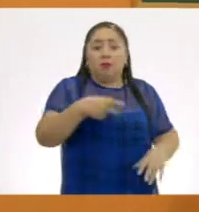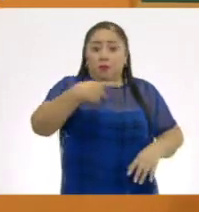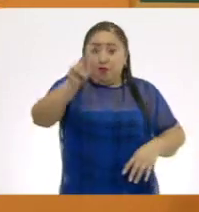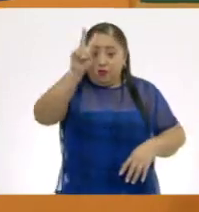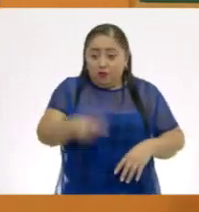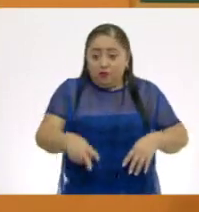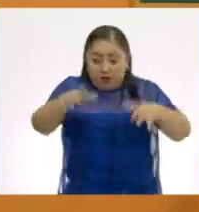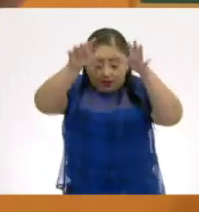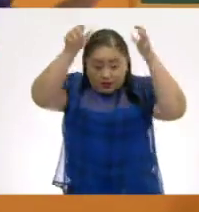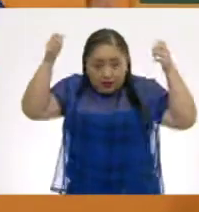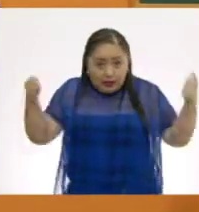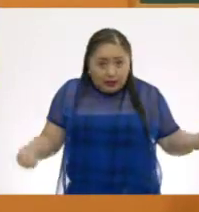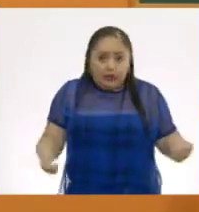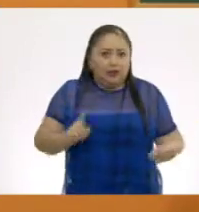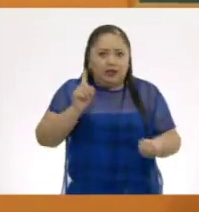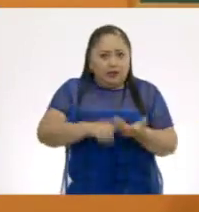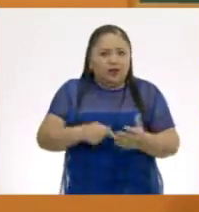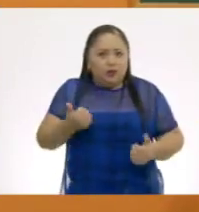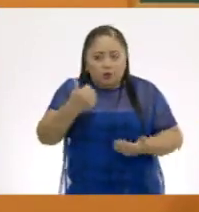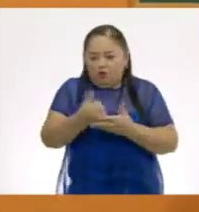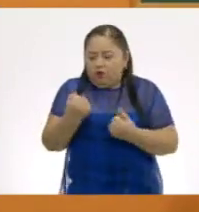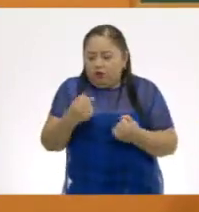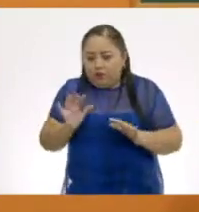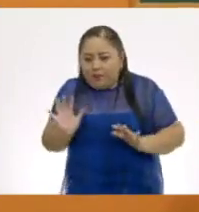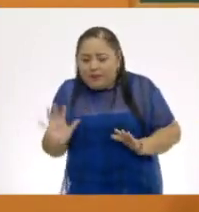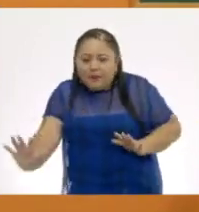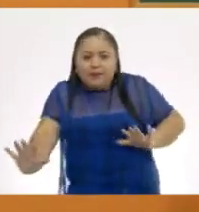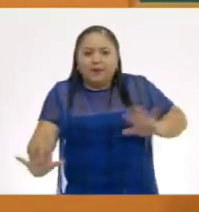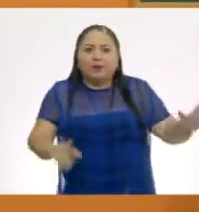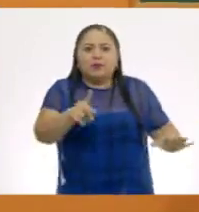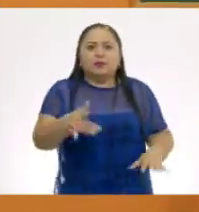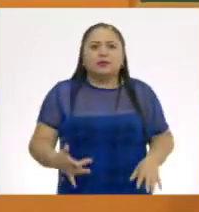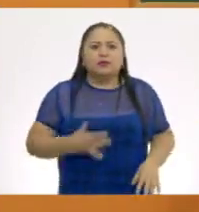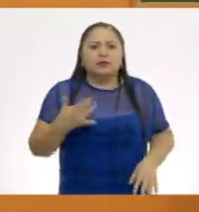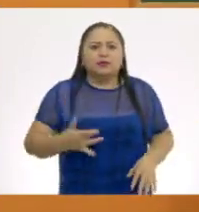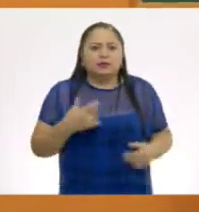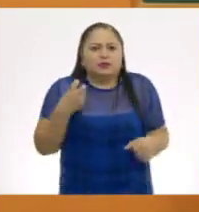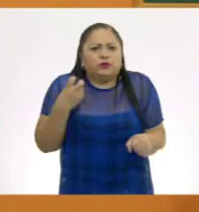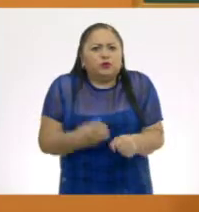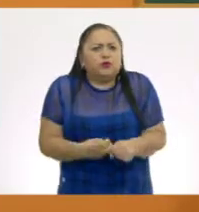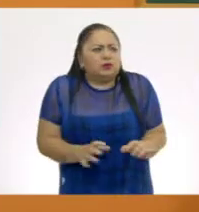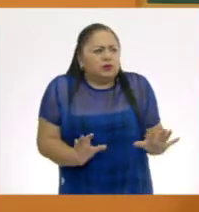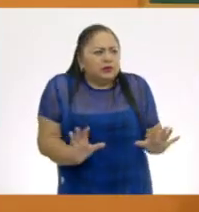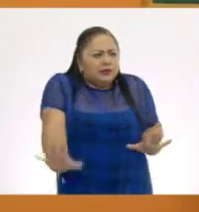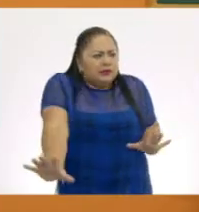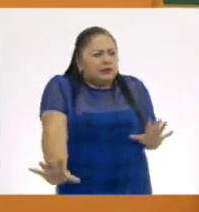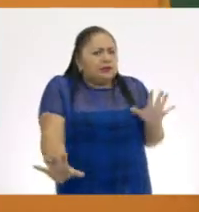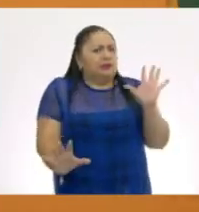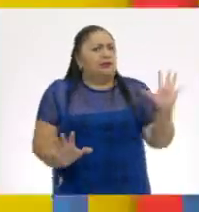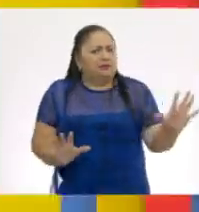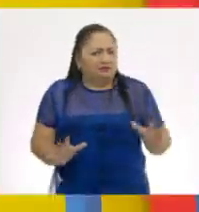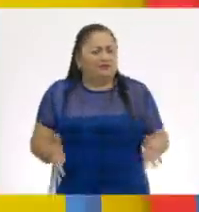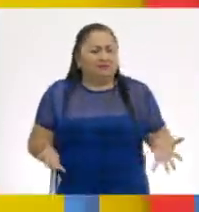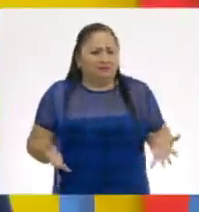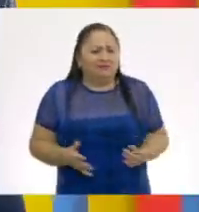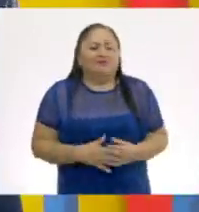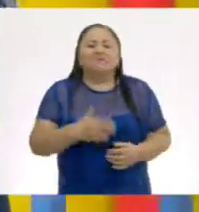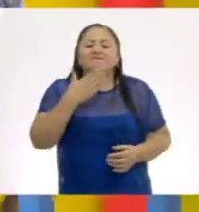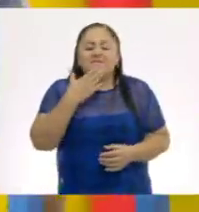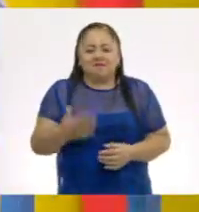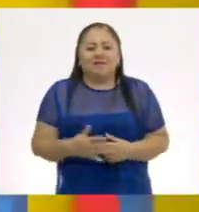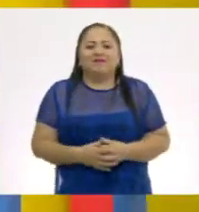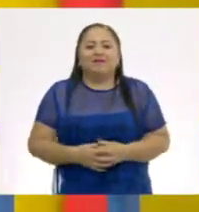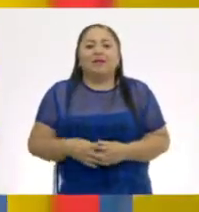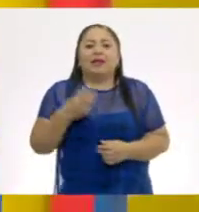ya empujabas y sentías esta fuerza. Sí. Exactamente, muy bien. Ya es una forma